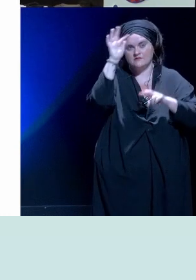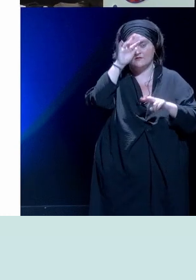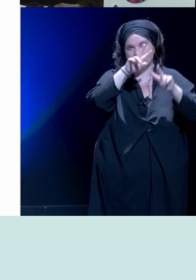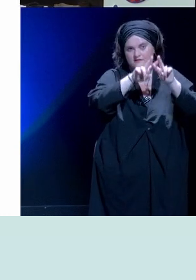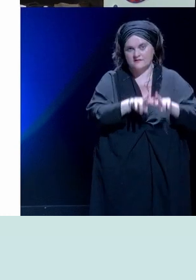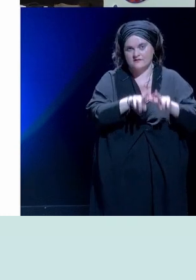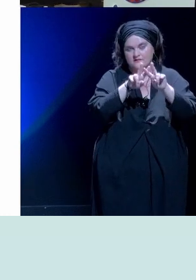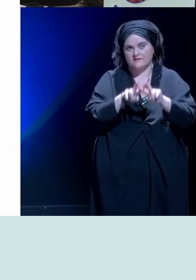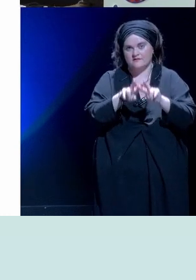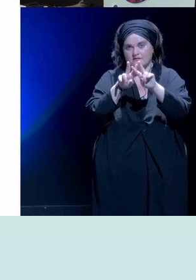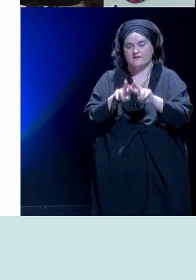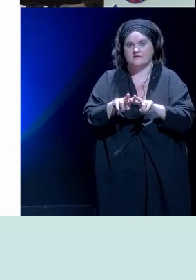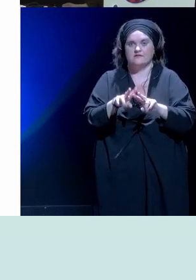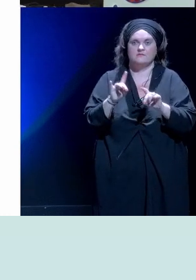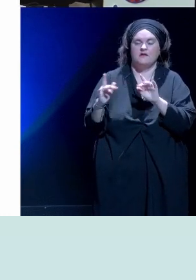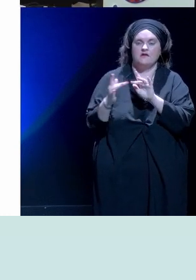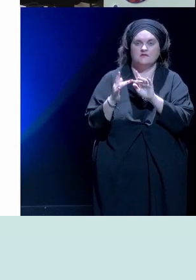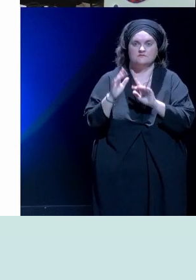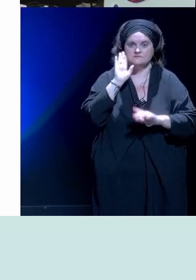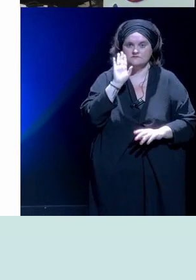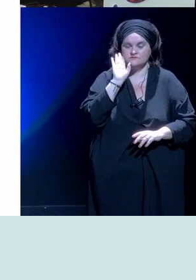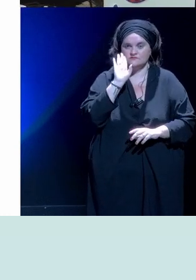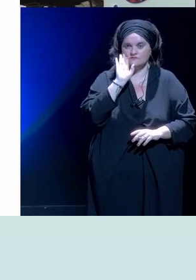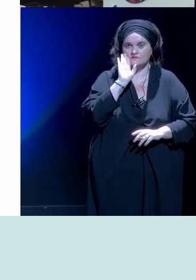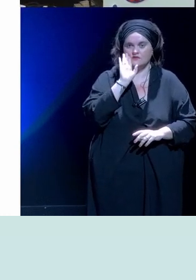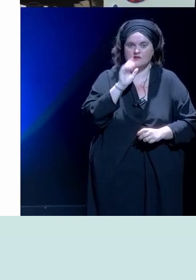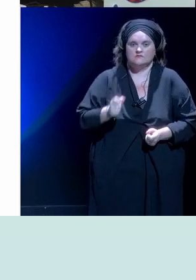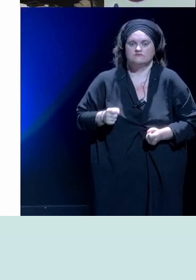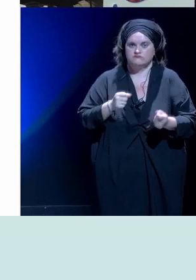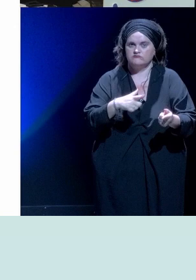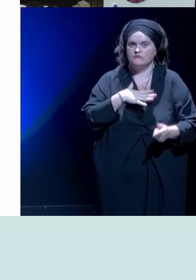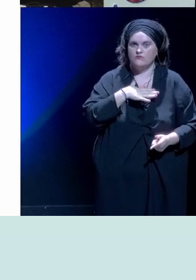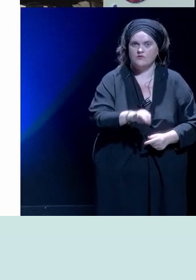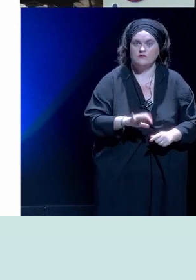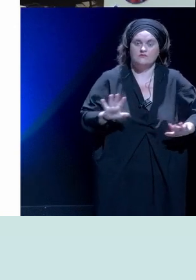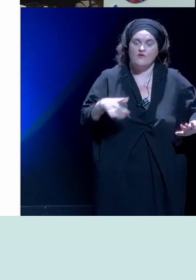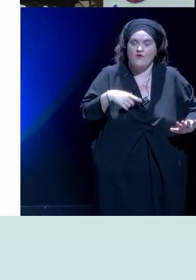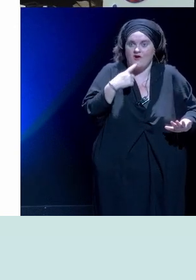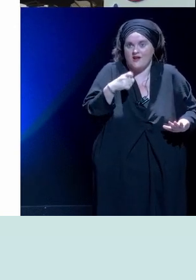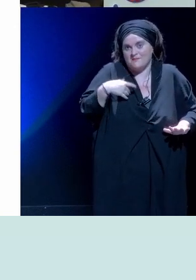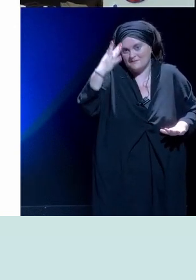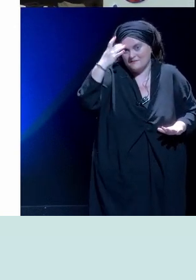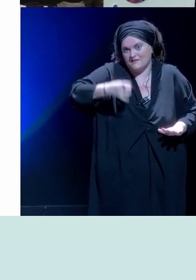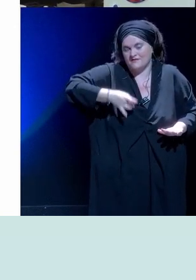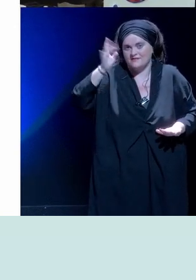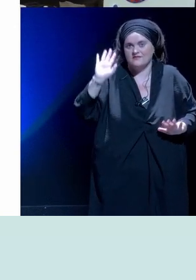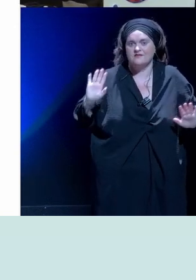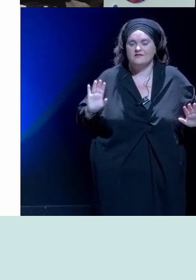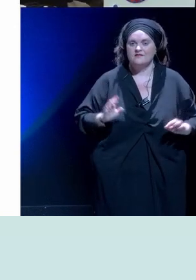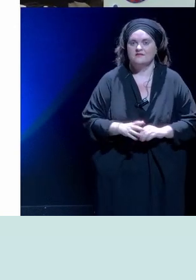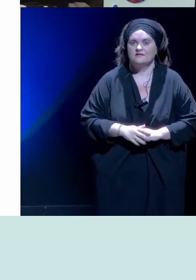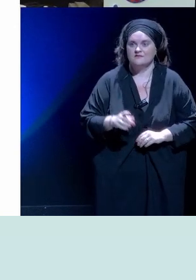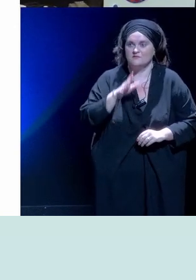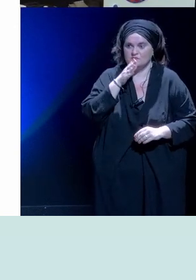del apego social puede realizar una aportación. Eso es lo que espero y esa es la razón por la que